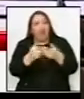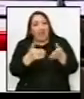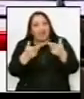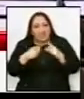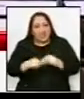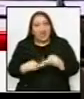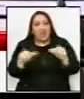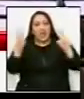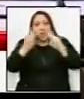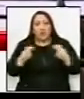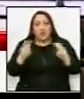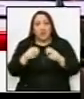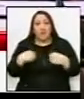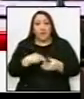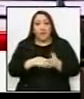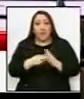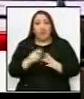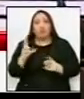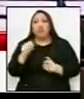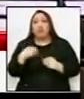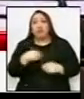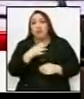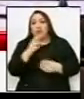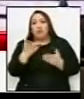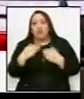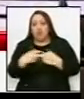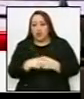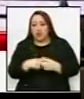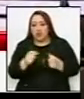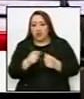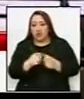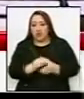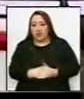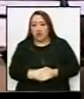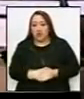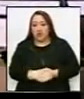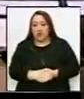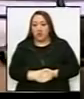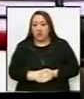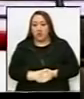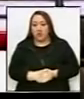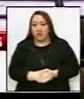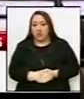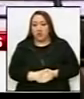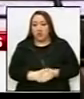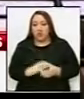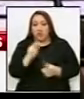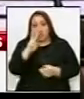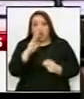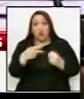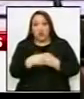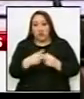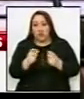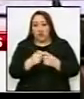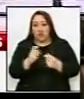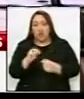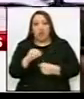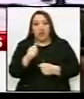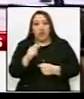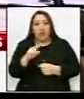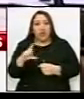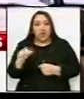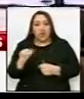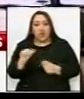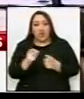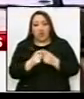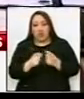pueda investigar, porque lo que haríamos es amarrarle las manos. Me pide una intervención, una interrupción, presidente, dos interrupciones, el congresista Mantilla y